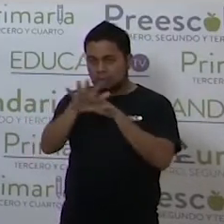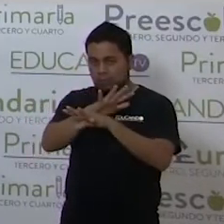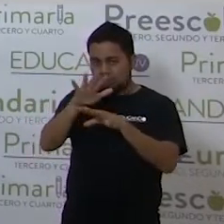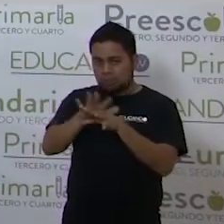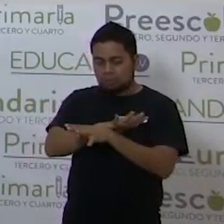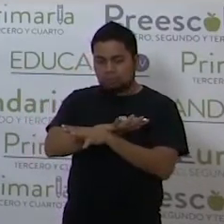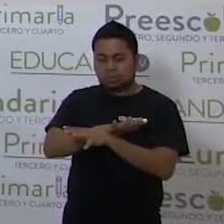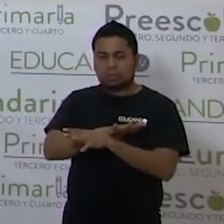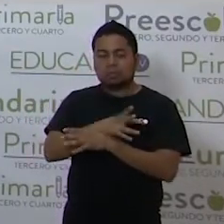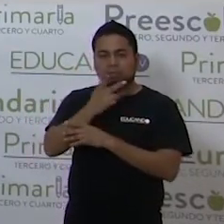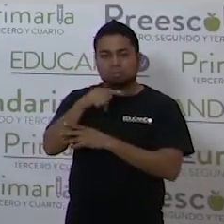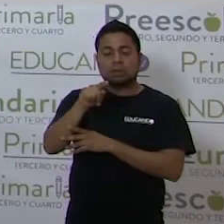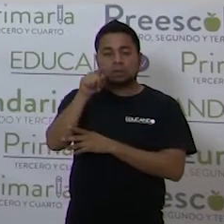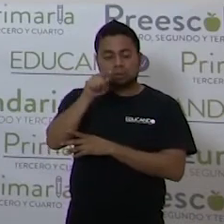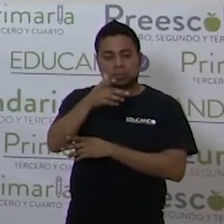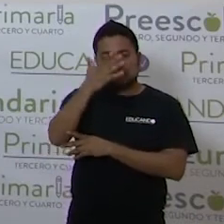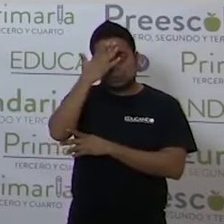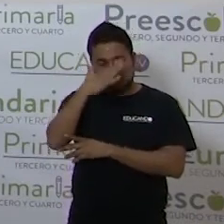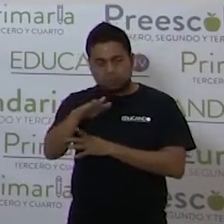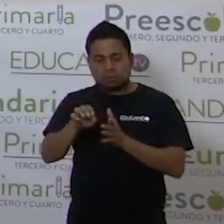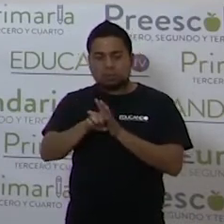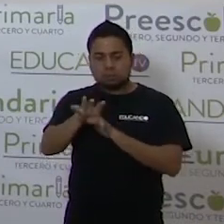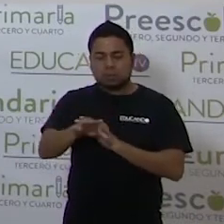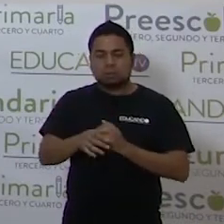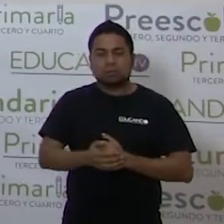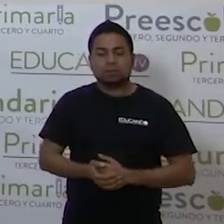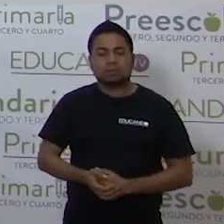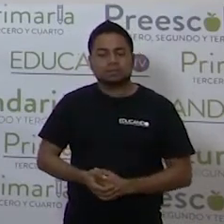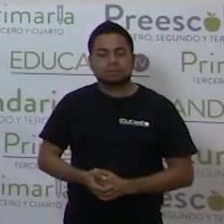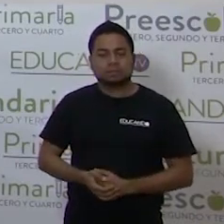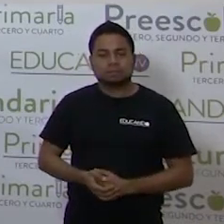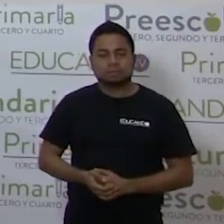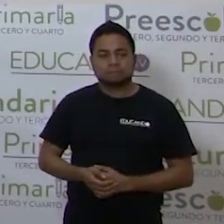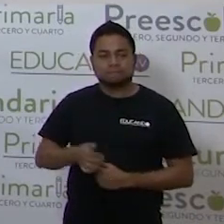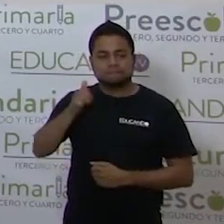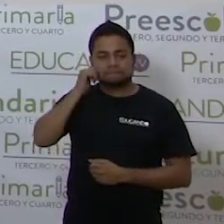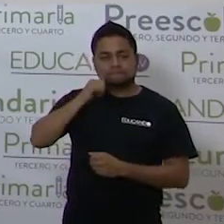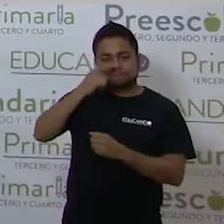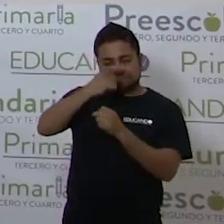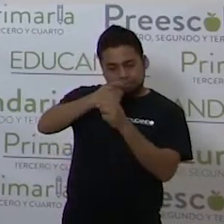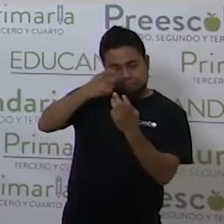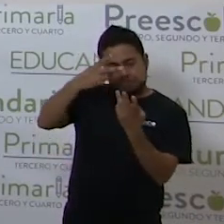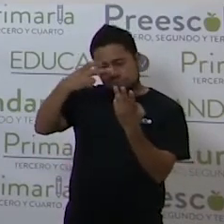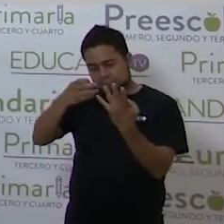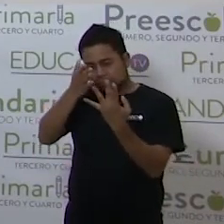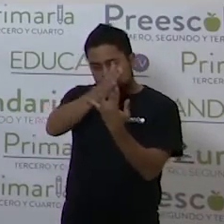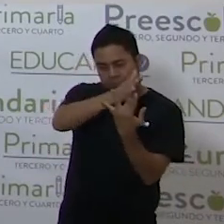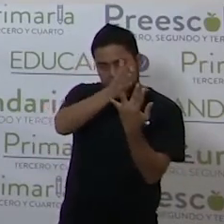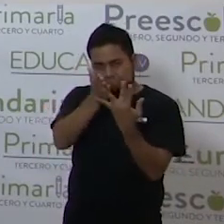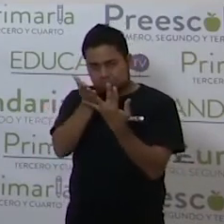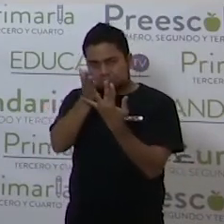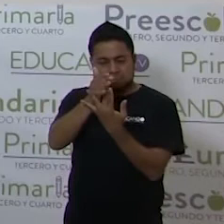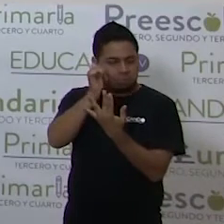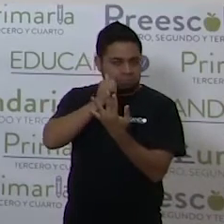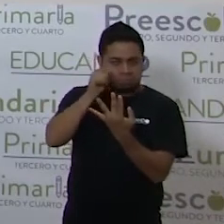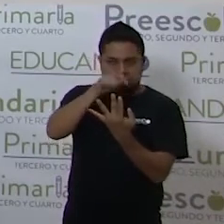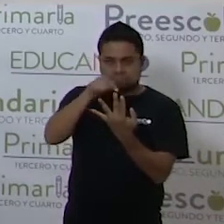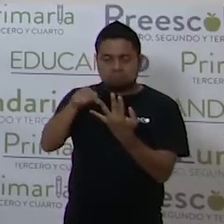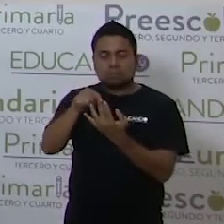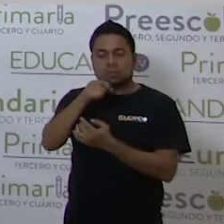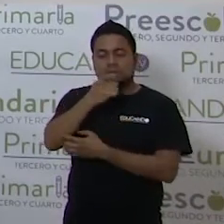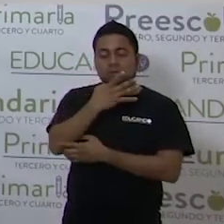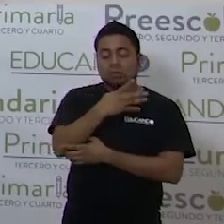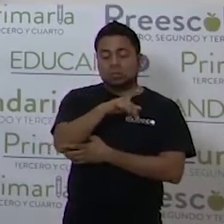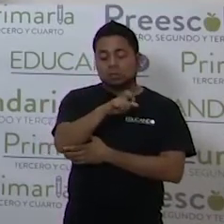segundo miembro pero ustedes ya saben que de hecho se hace en el primer miembro también y entonces tenemos 4 x